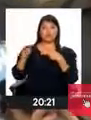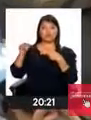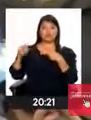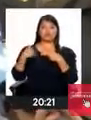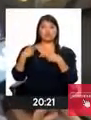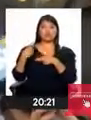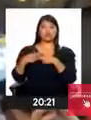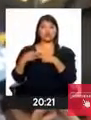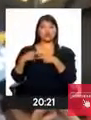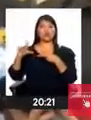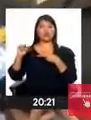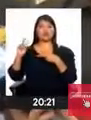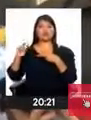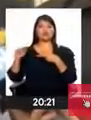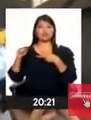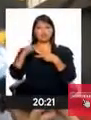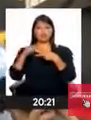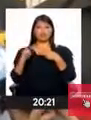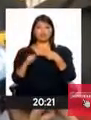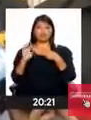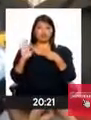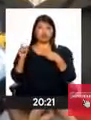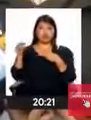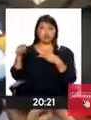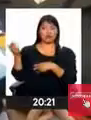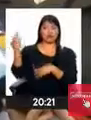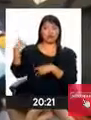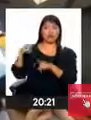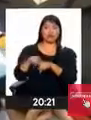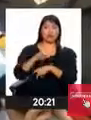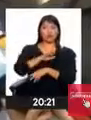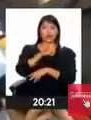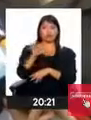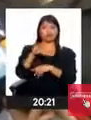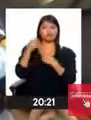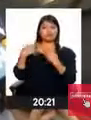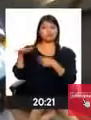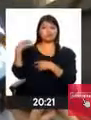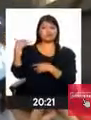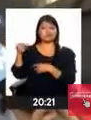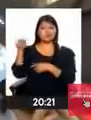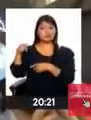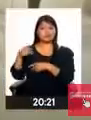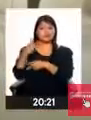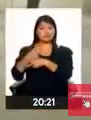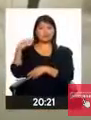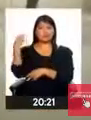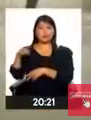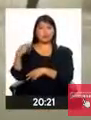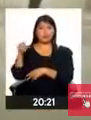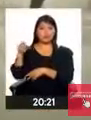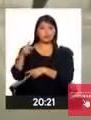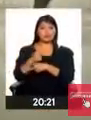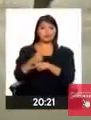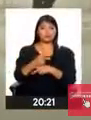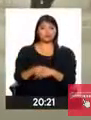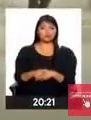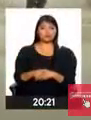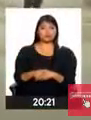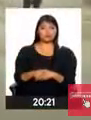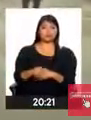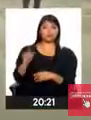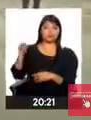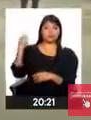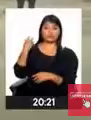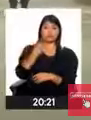venezolana, que tiene el alias de Lanza. Estos son delincuentes prontuariados. Hay que tener mucho cuidado. La policía detuvo